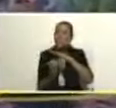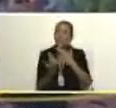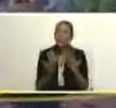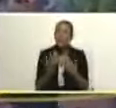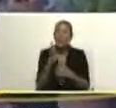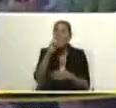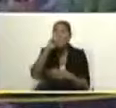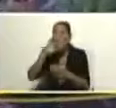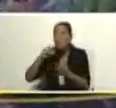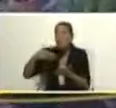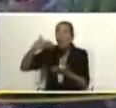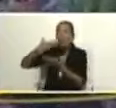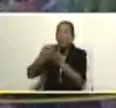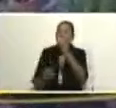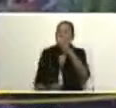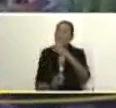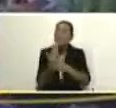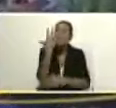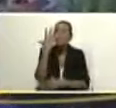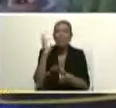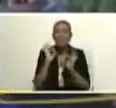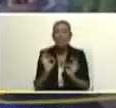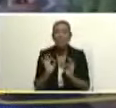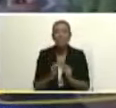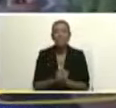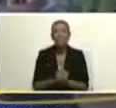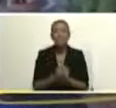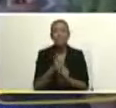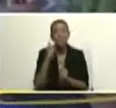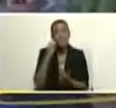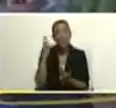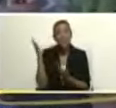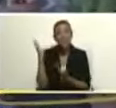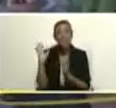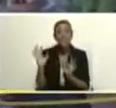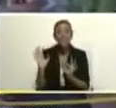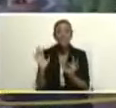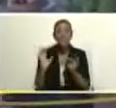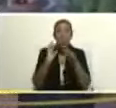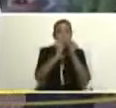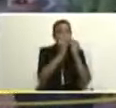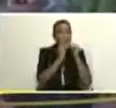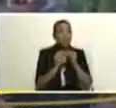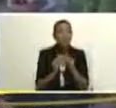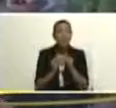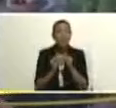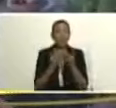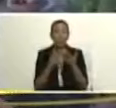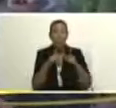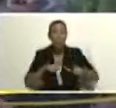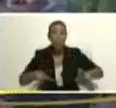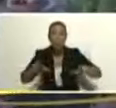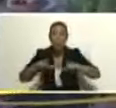tiene muchos años aquí y lo restauraron,